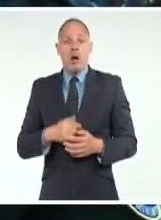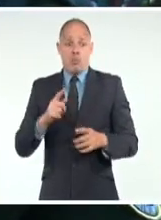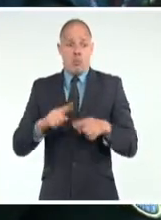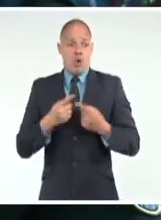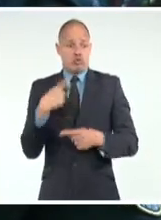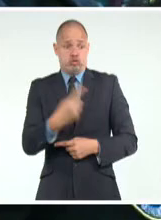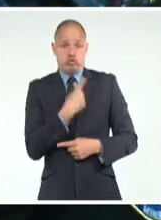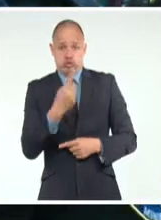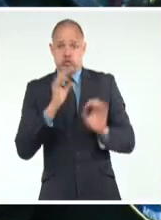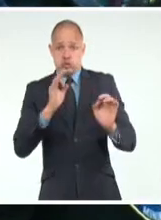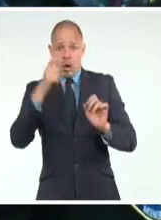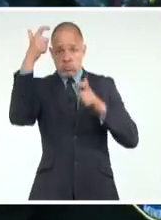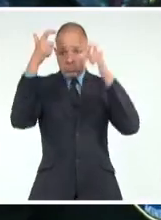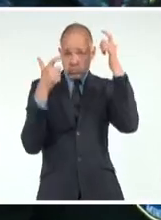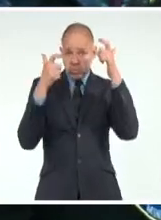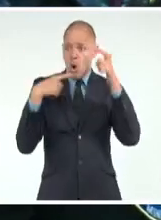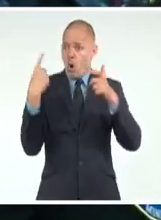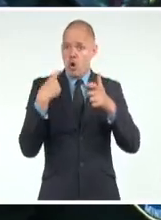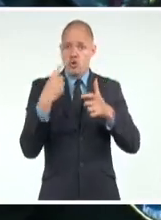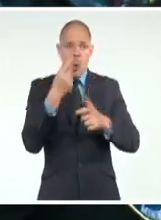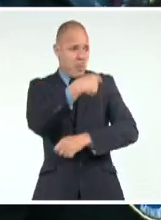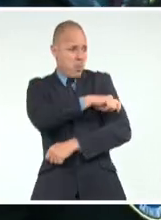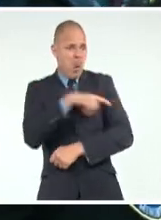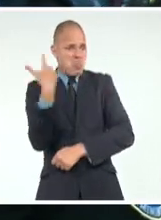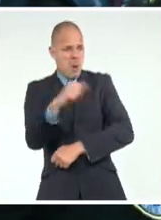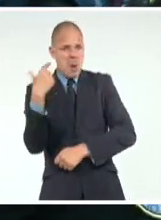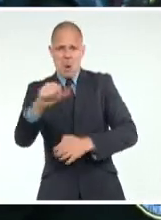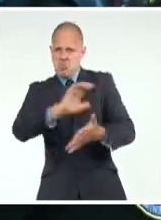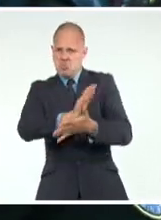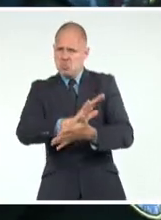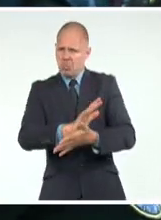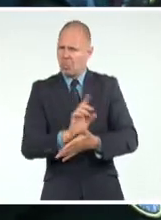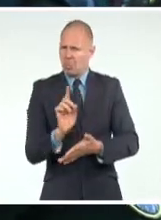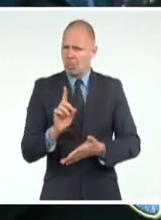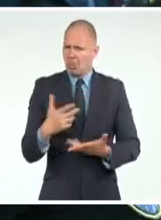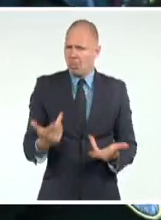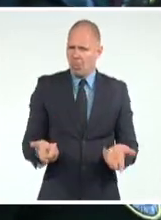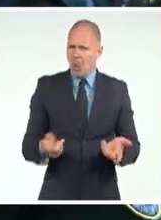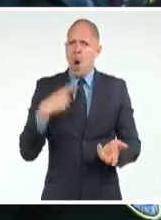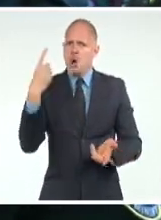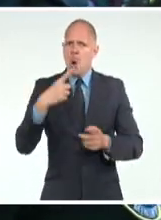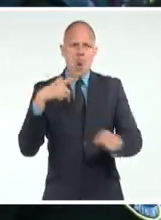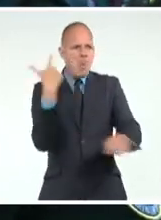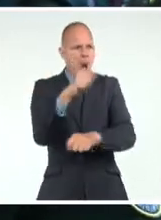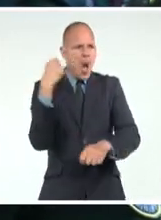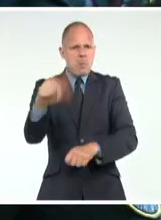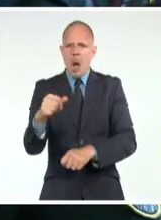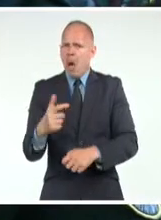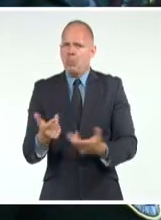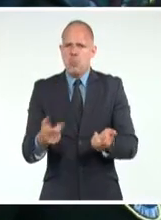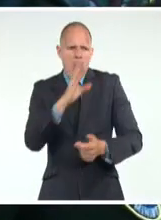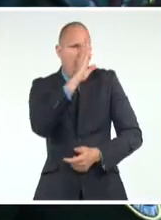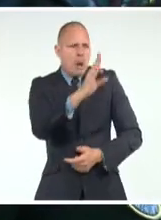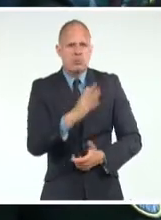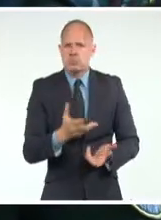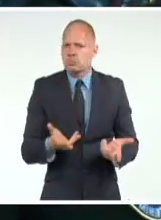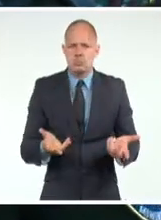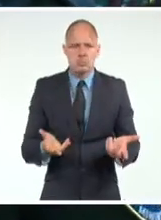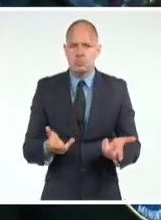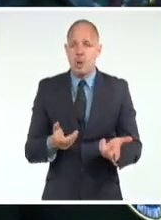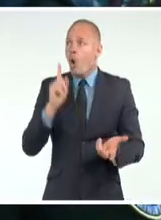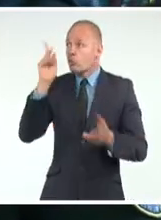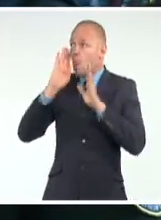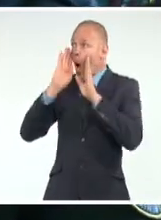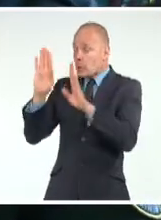Especial Nacional no oprime, no maltrata, no golpea, no incita a la violencia ni al odio, como sucede en su país.